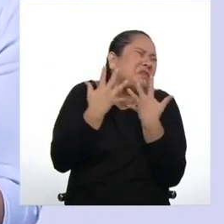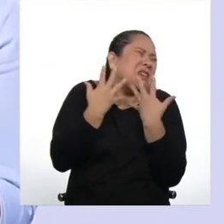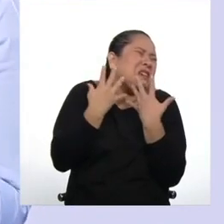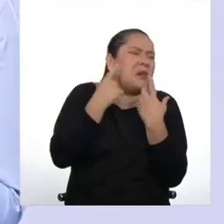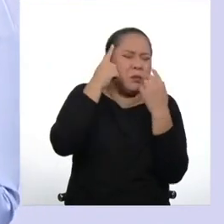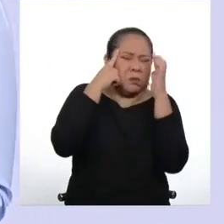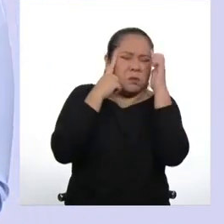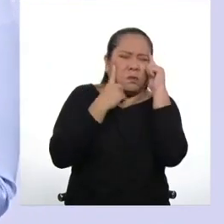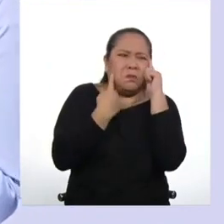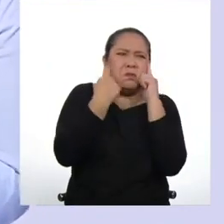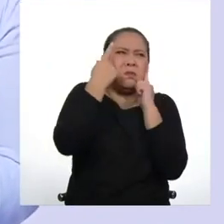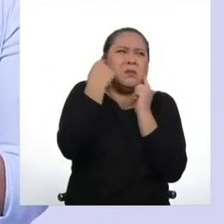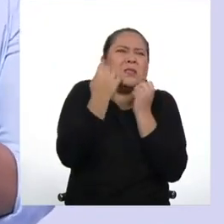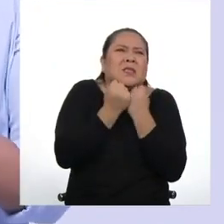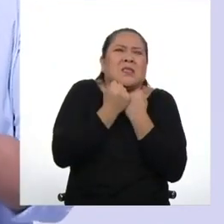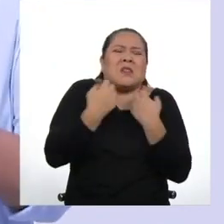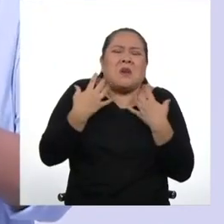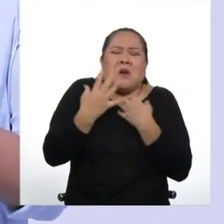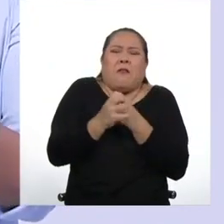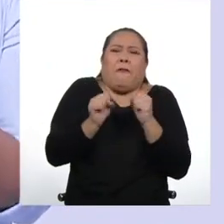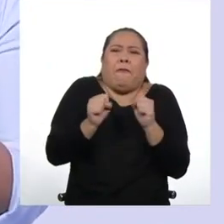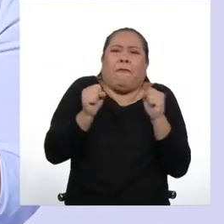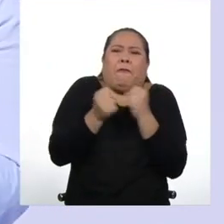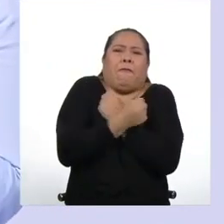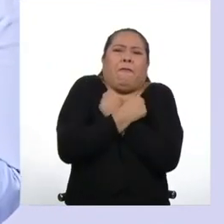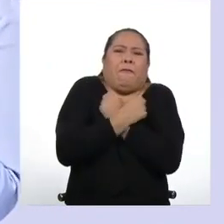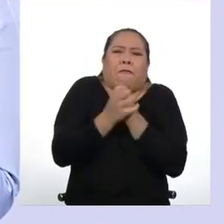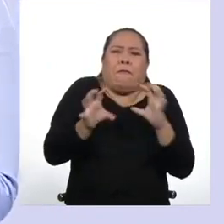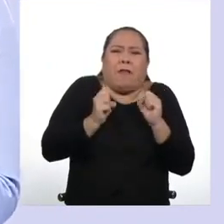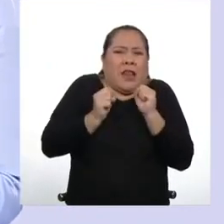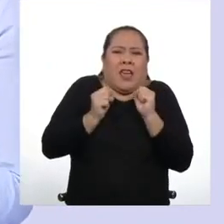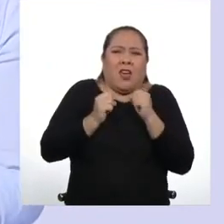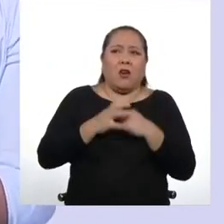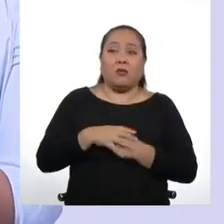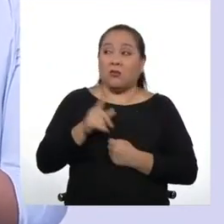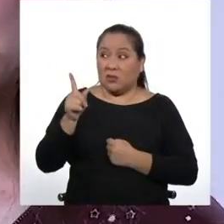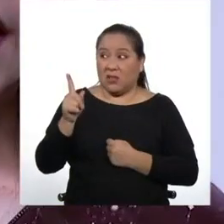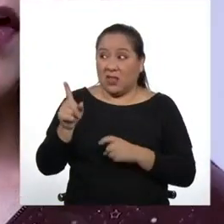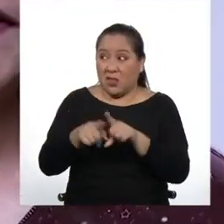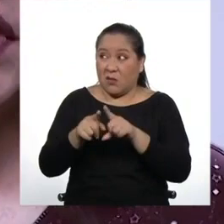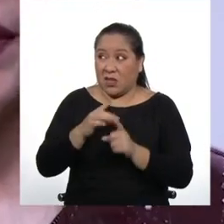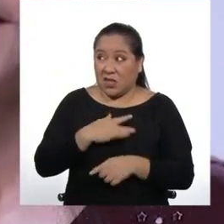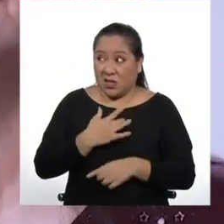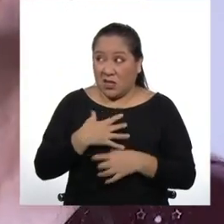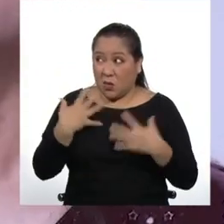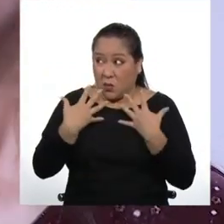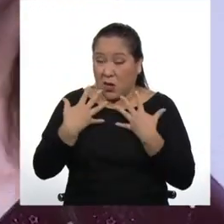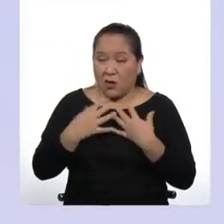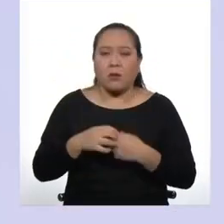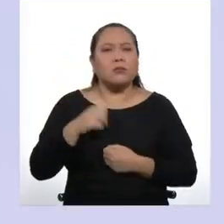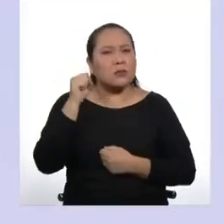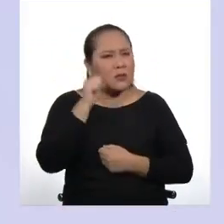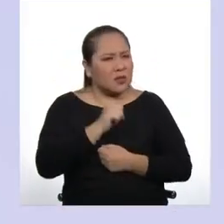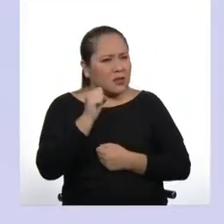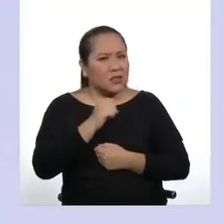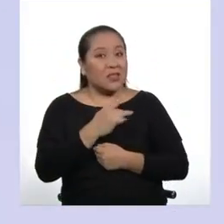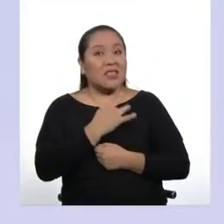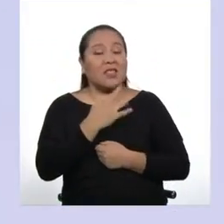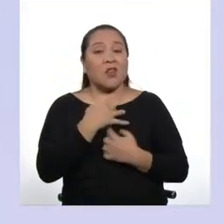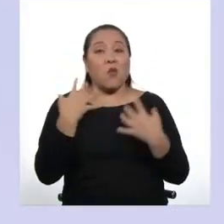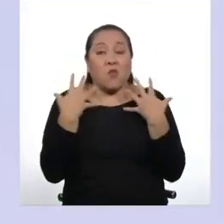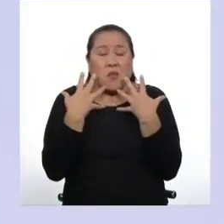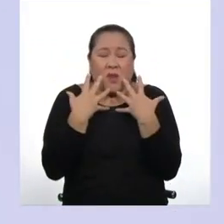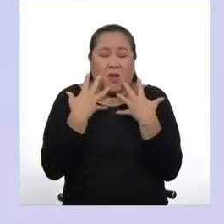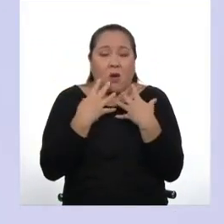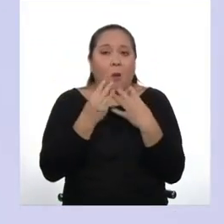empiezo a transpirar mucho y a sentir mucho frío. ¿Y usted alguna vez ha sentido miedo? Claro que sí, Patricia. He sentido miedo